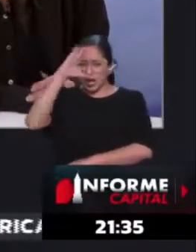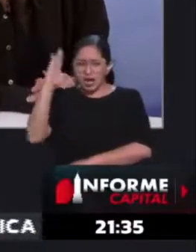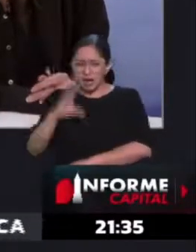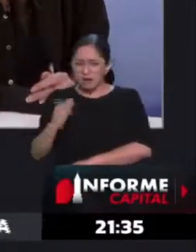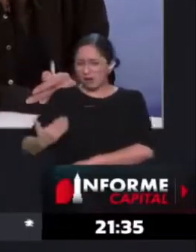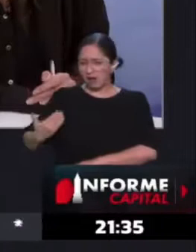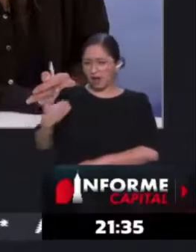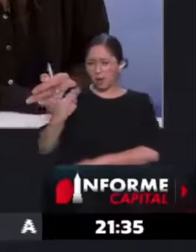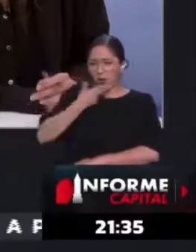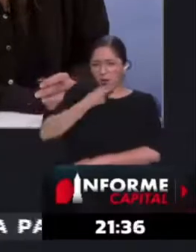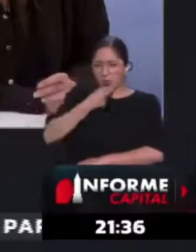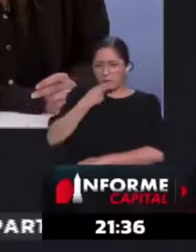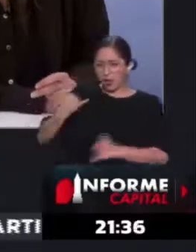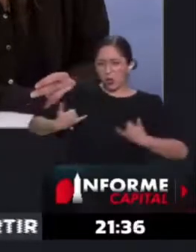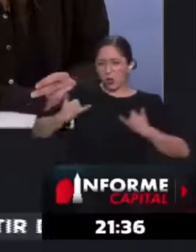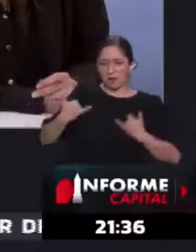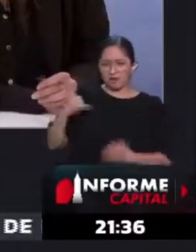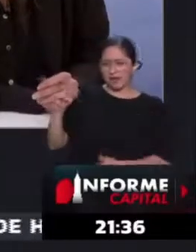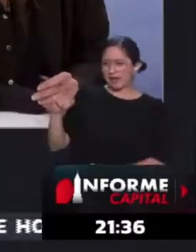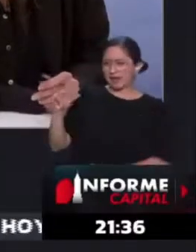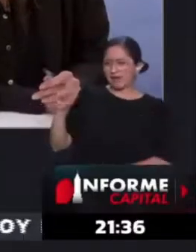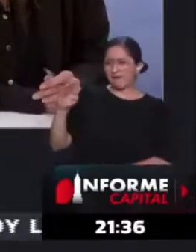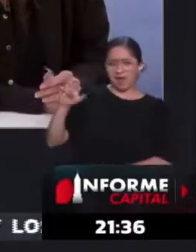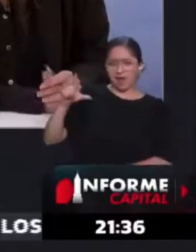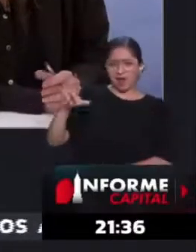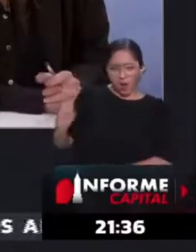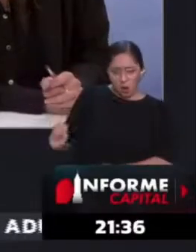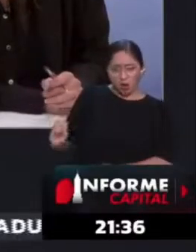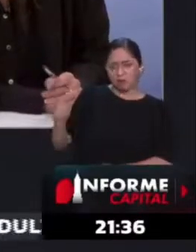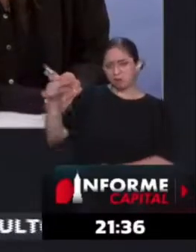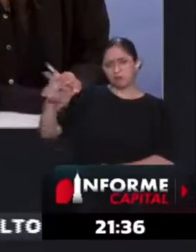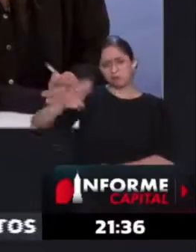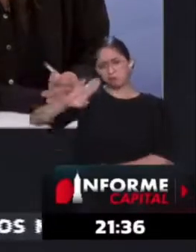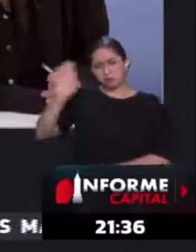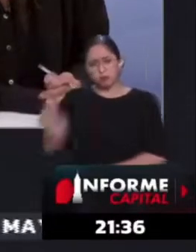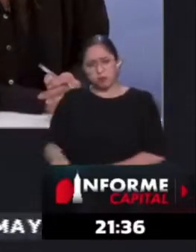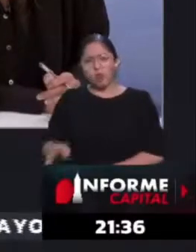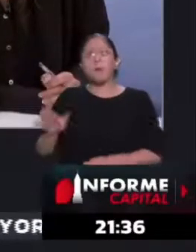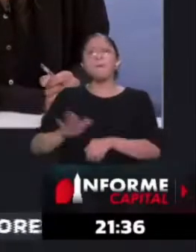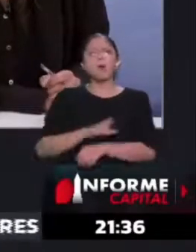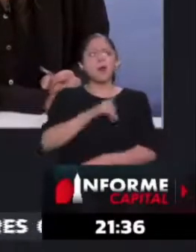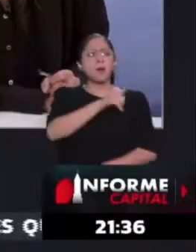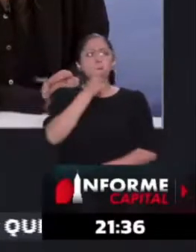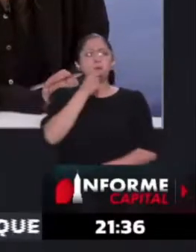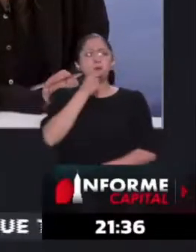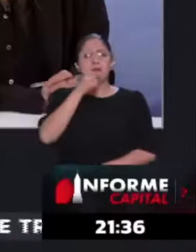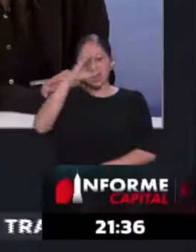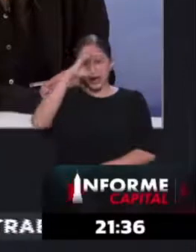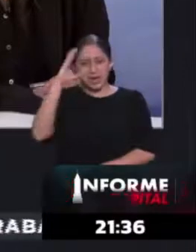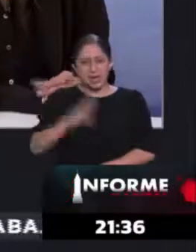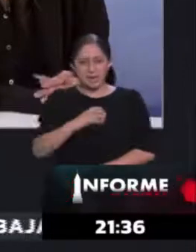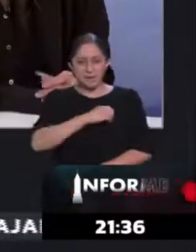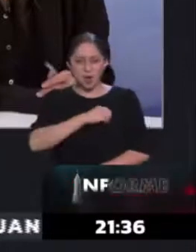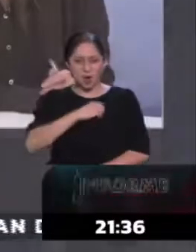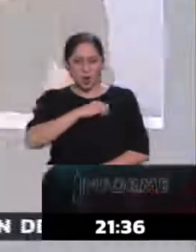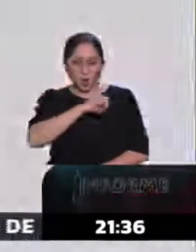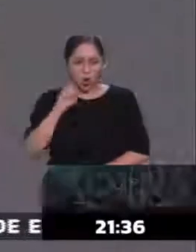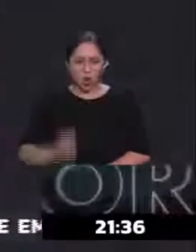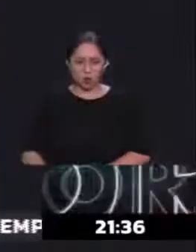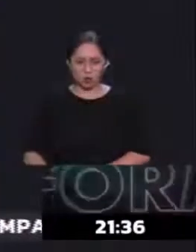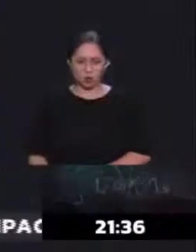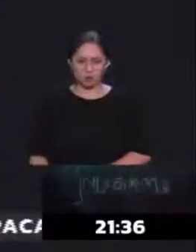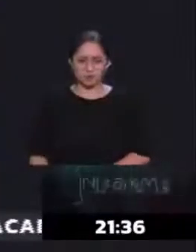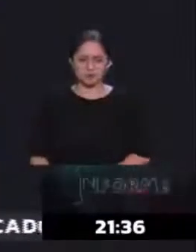el del joven Ravelo hace unas cuantas semanas, que fue un crimen de odio? Bueno, yo creo que los derechos